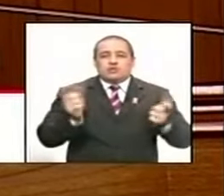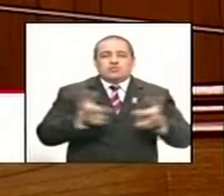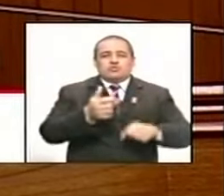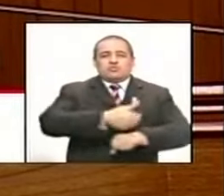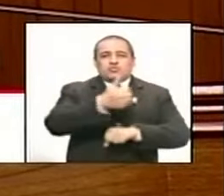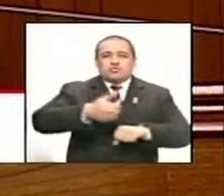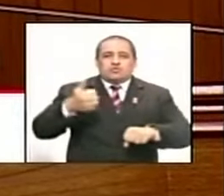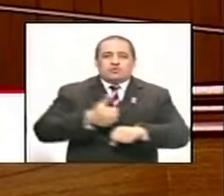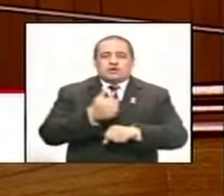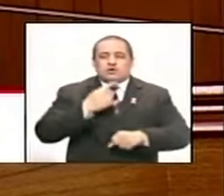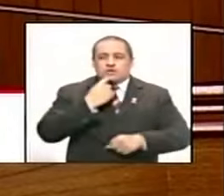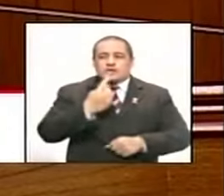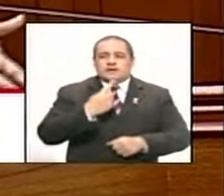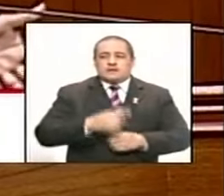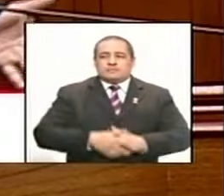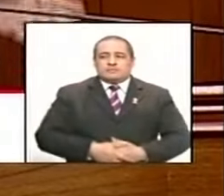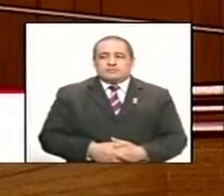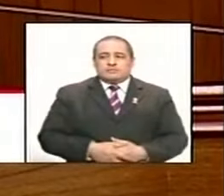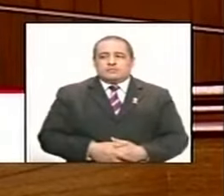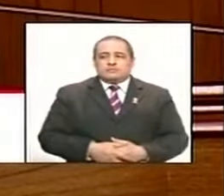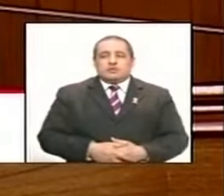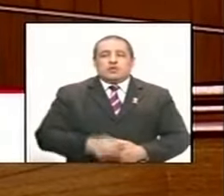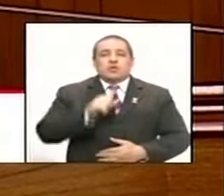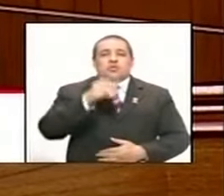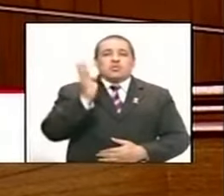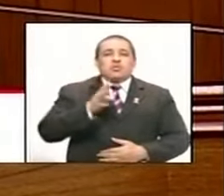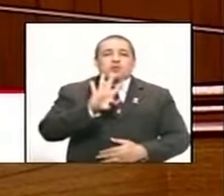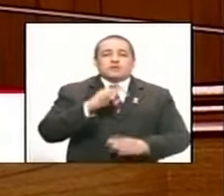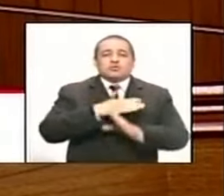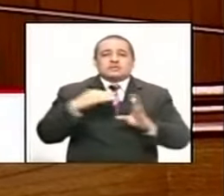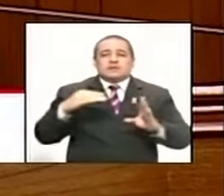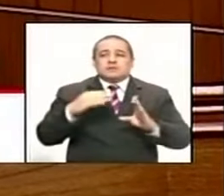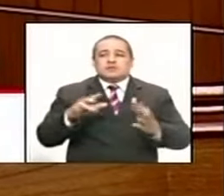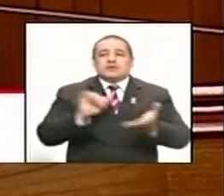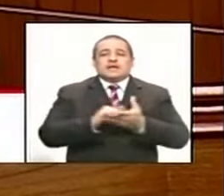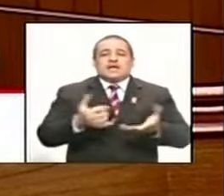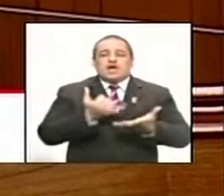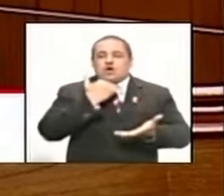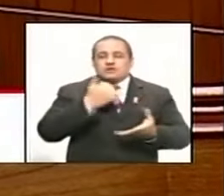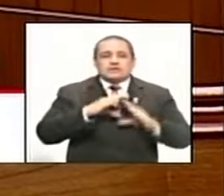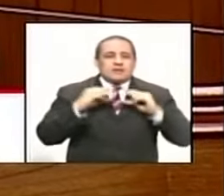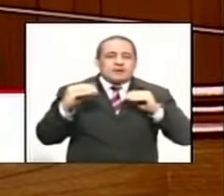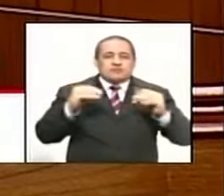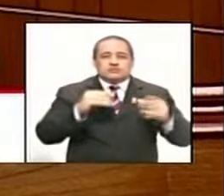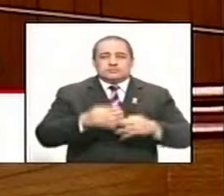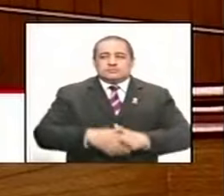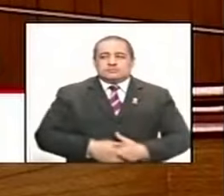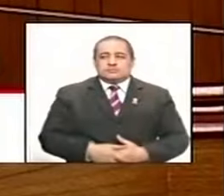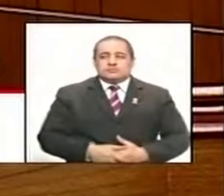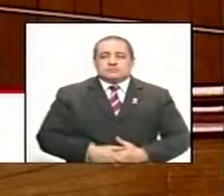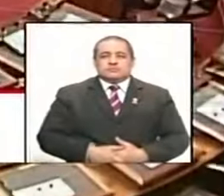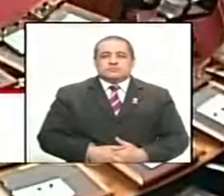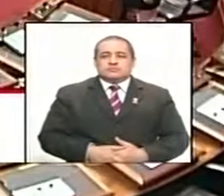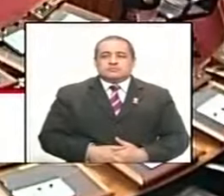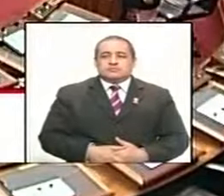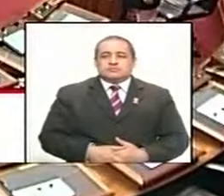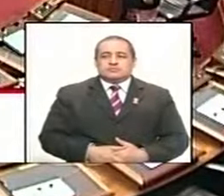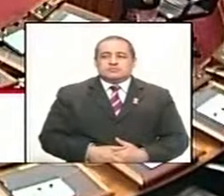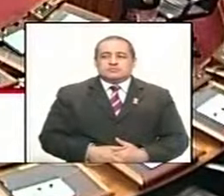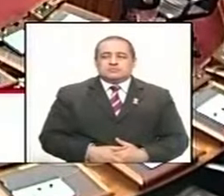portavoces lo diga. O un cuarto intermedio para ver qué cosa es lo que tratamos sobre este tema.